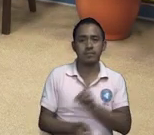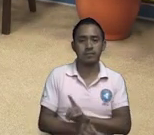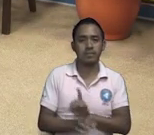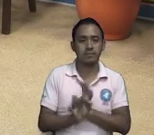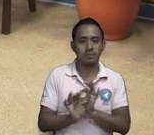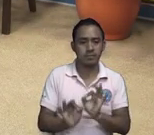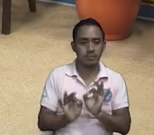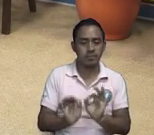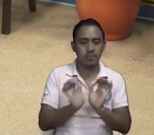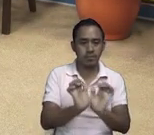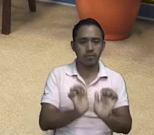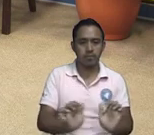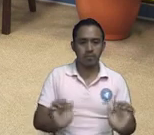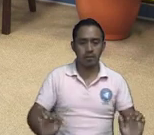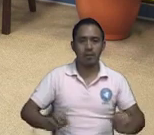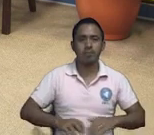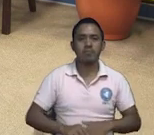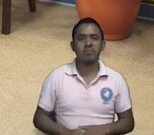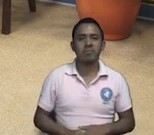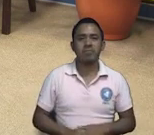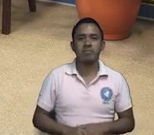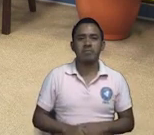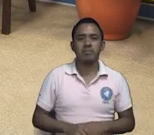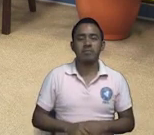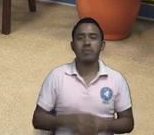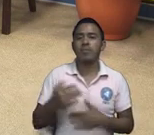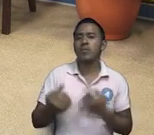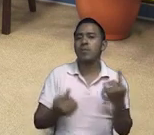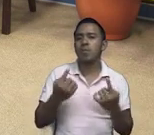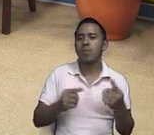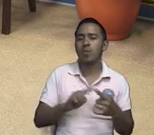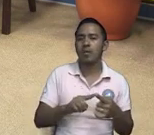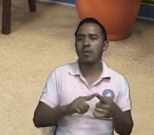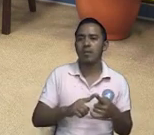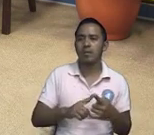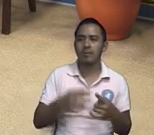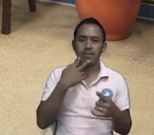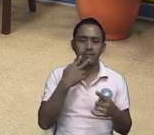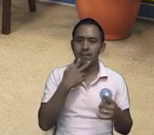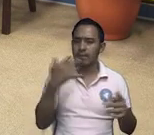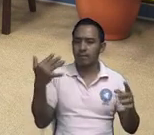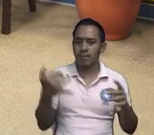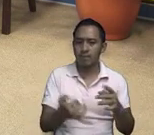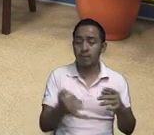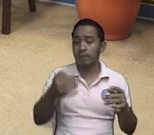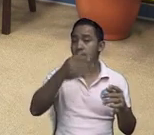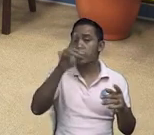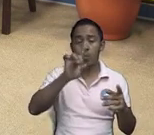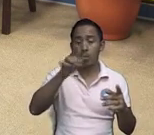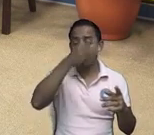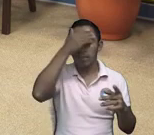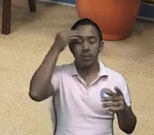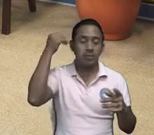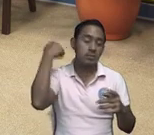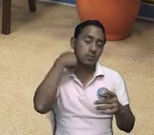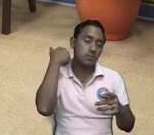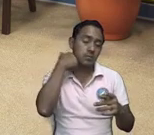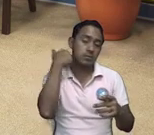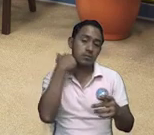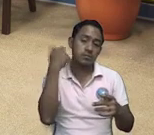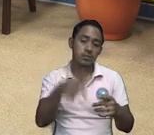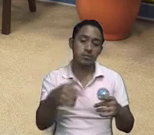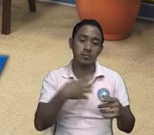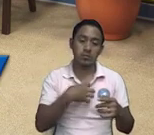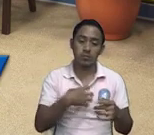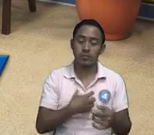a los animalitos, en este caso a los perros. ¿Cuáles son esas vacunas que no debemos nosotros olvidar como jefes